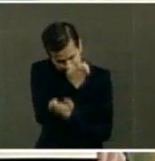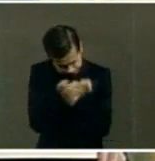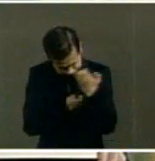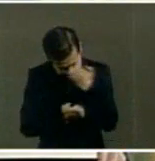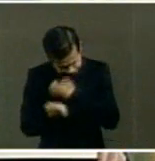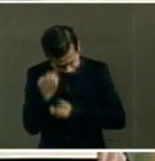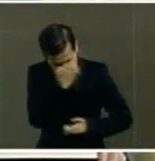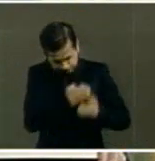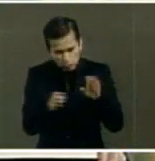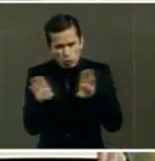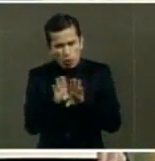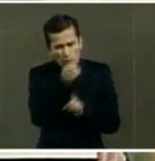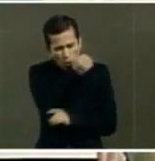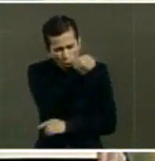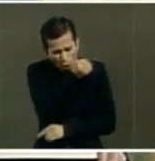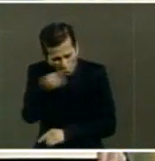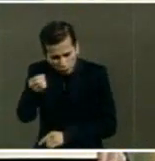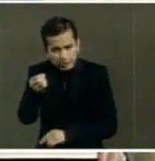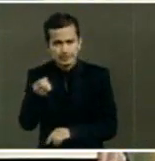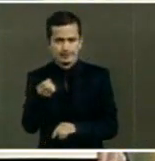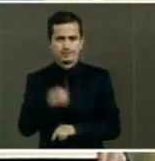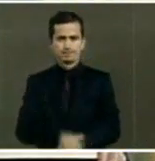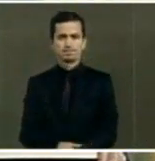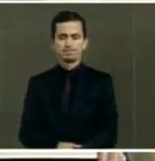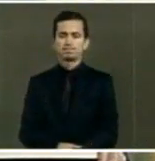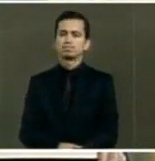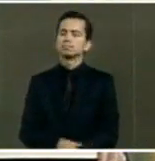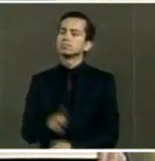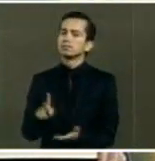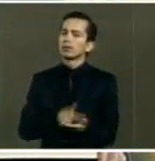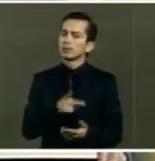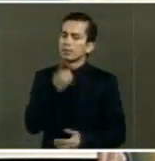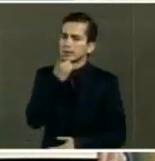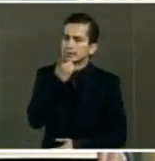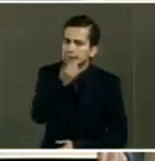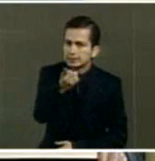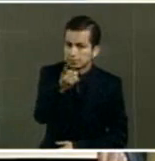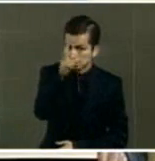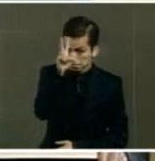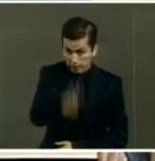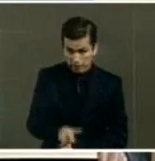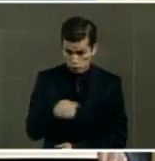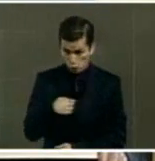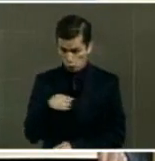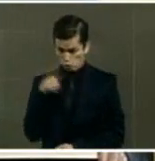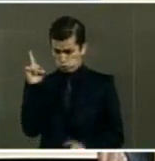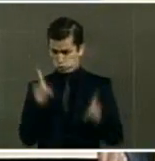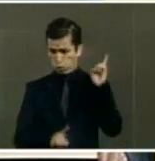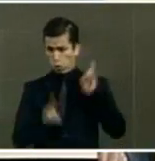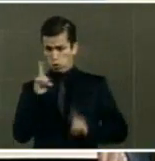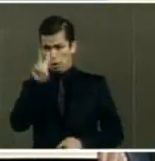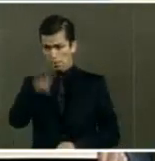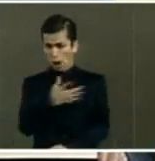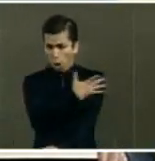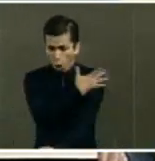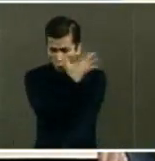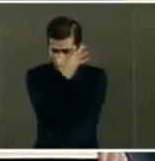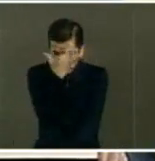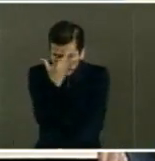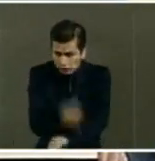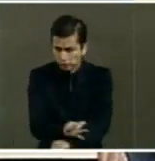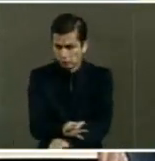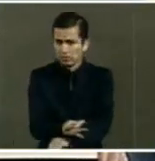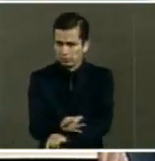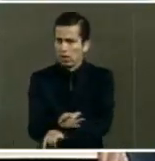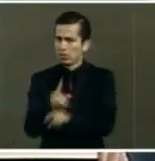integrantes. Reitero, no tengo la menor duda de la honestidad de la gran mayoría de los jueces